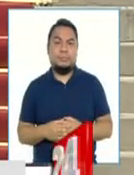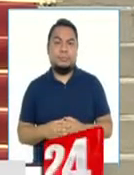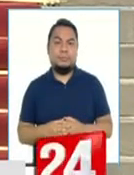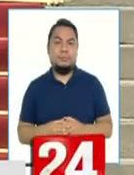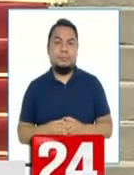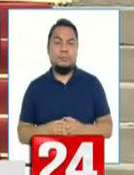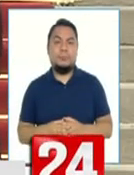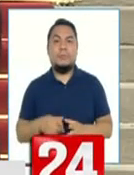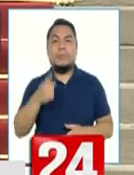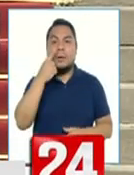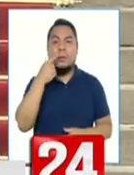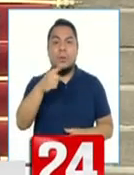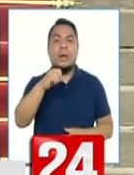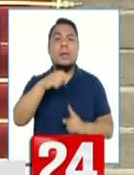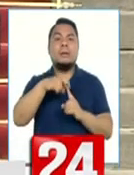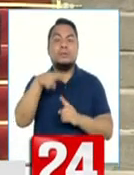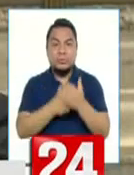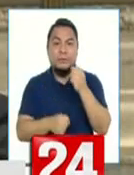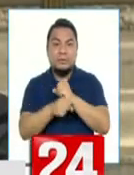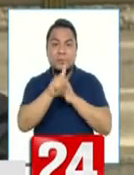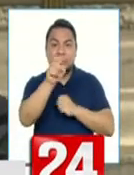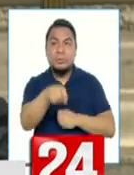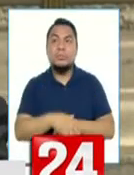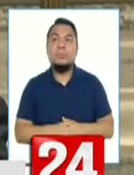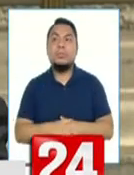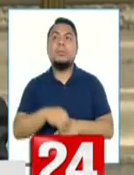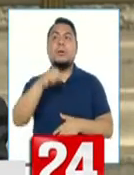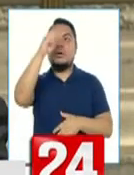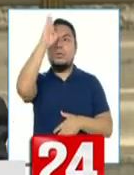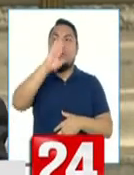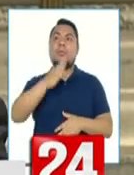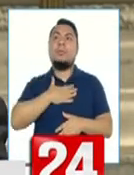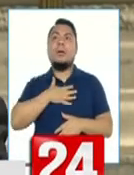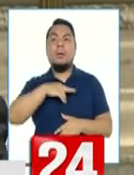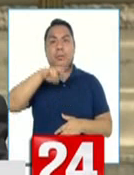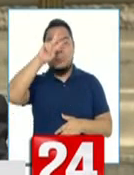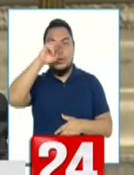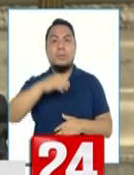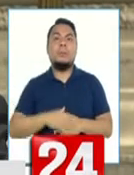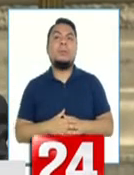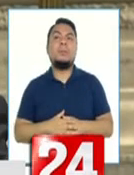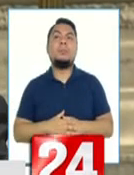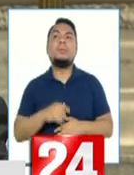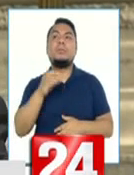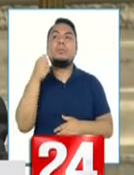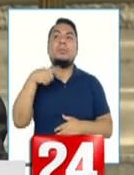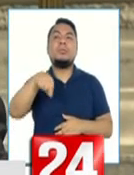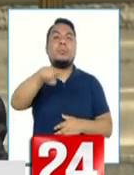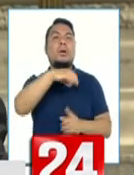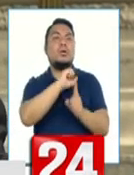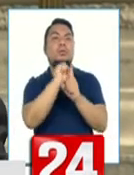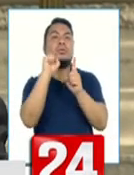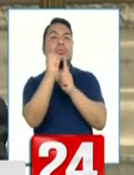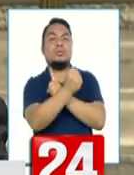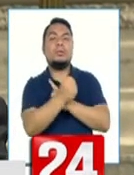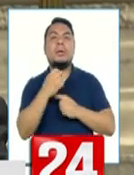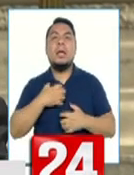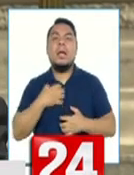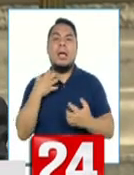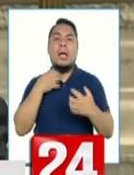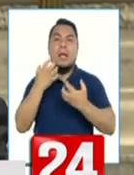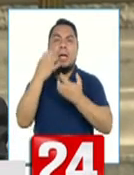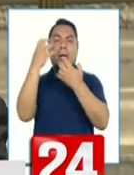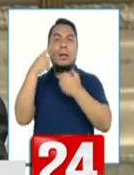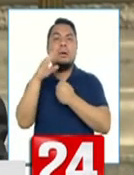este año era ministro del Interior. Por Dios y mi patria, por la sociedad que clama